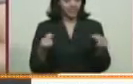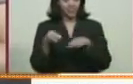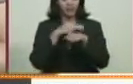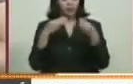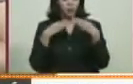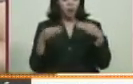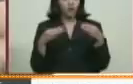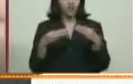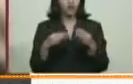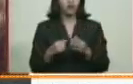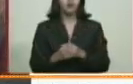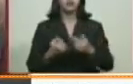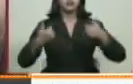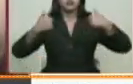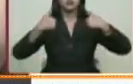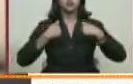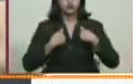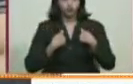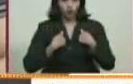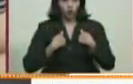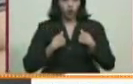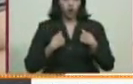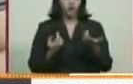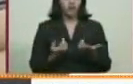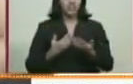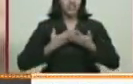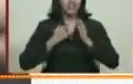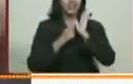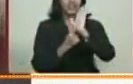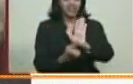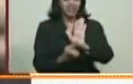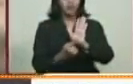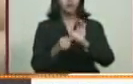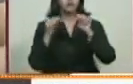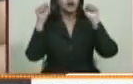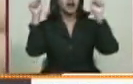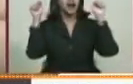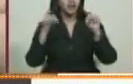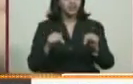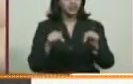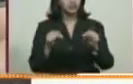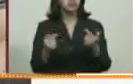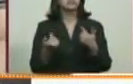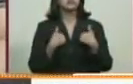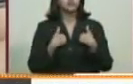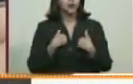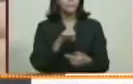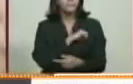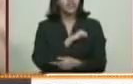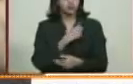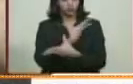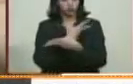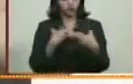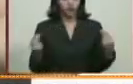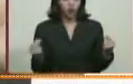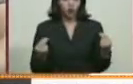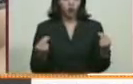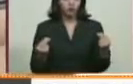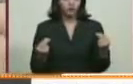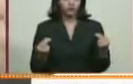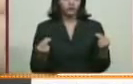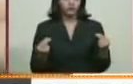ejemplo del Fiscal General de la República a su subalterno. Si a mí no me han logrado amedrentar en ningún tipo de